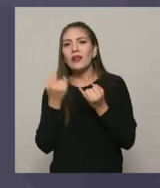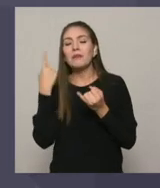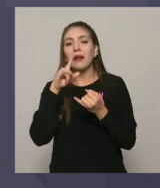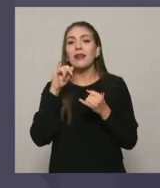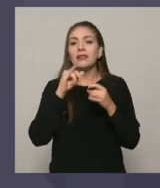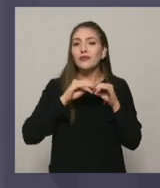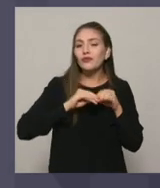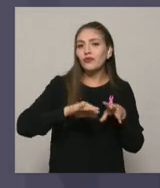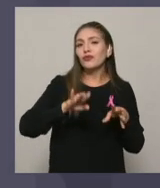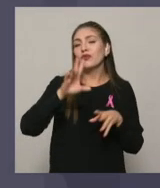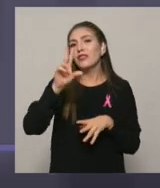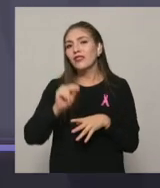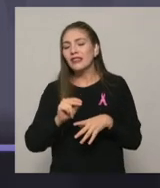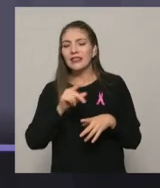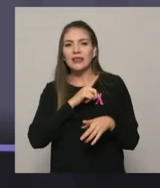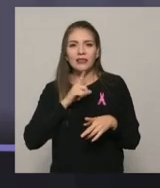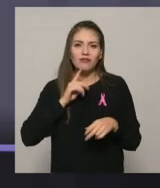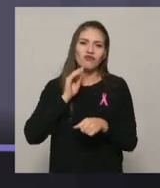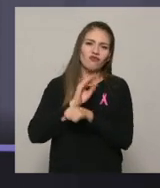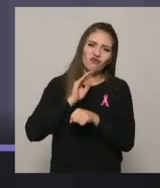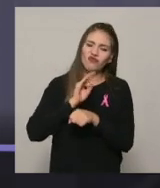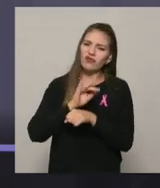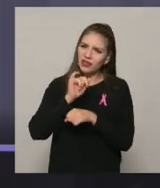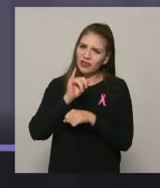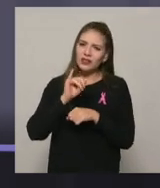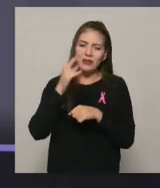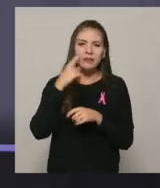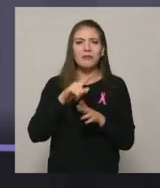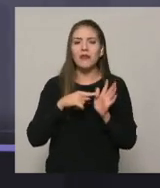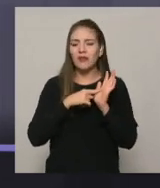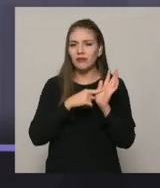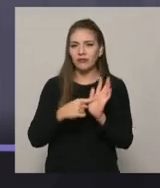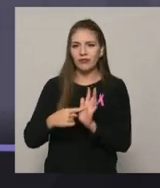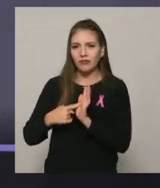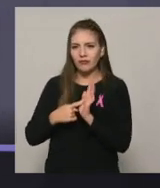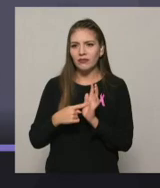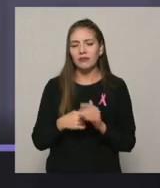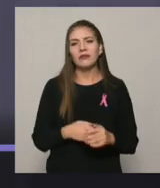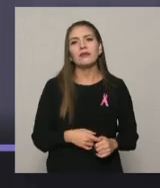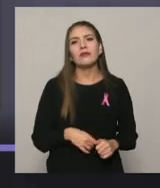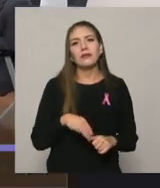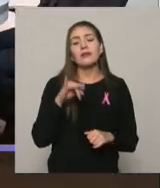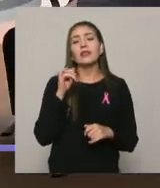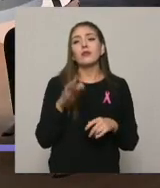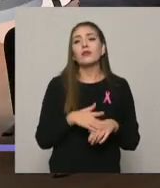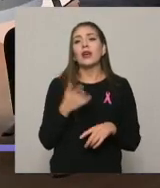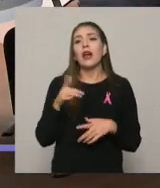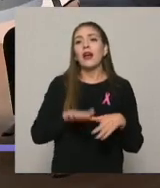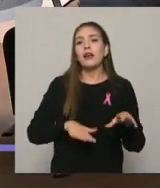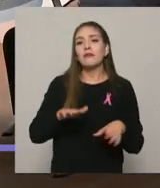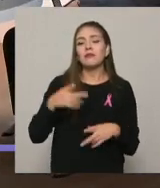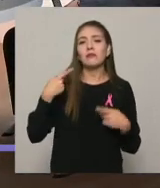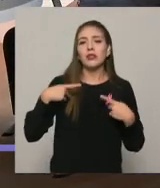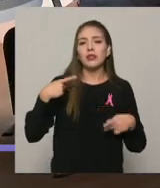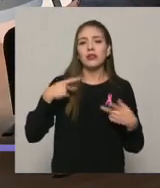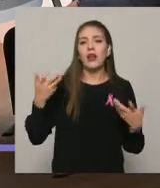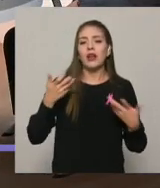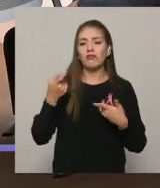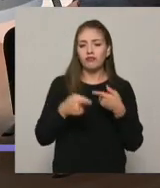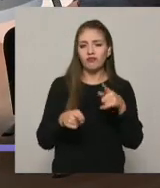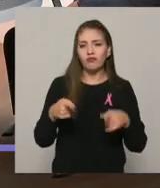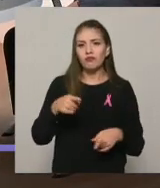veces quienes forman parte de las cabezas o quienes dirigen estos programas o estas televisoras